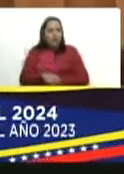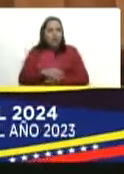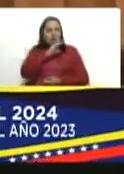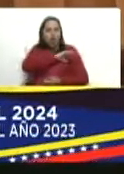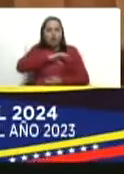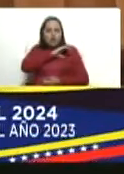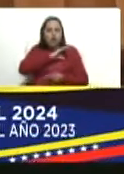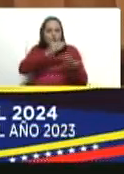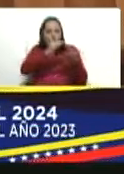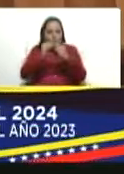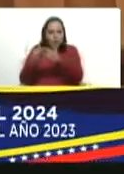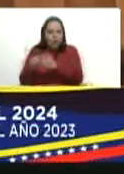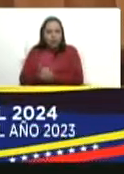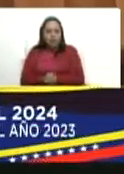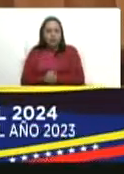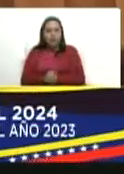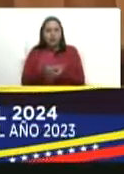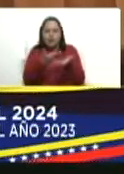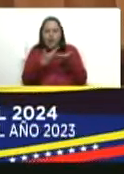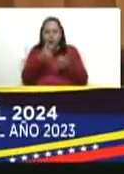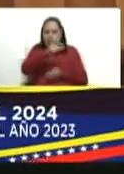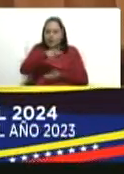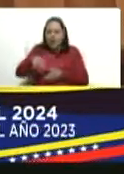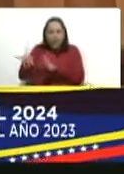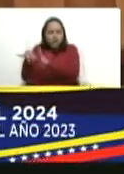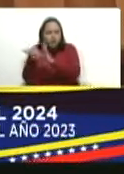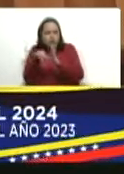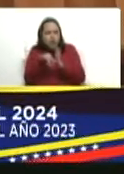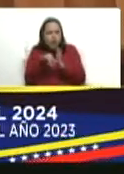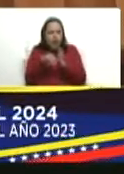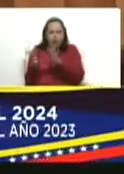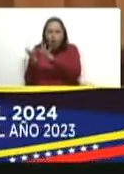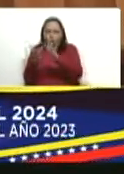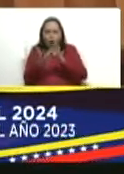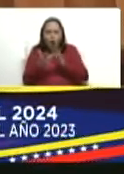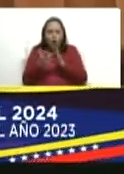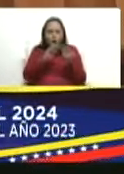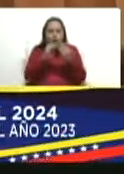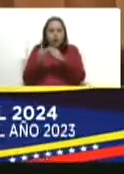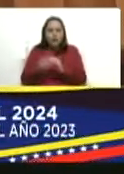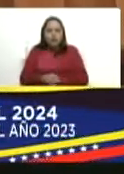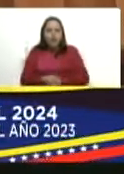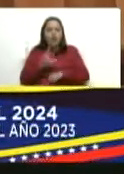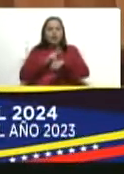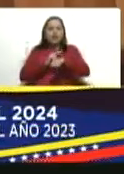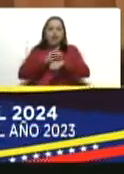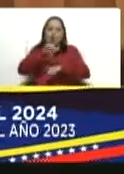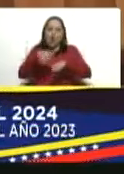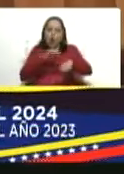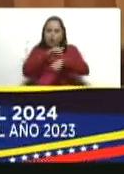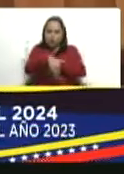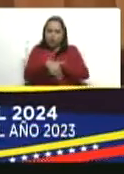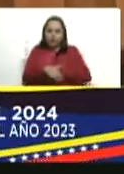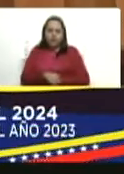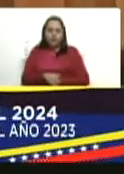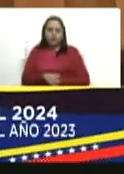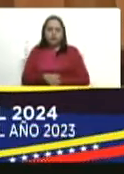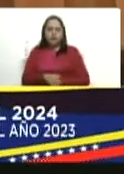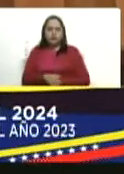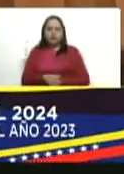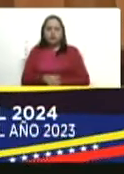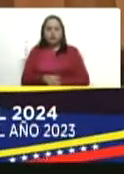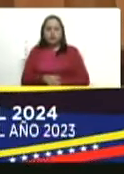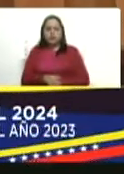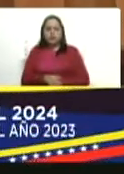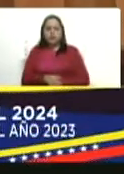comunales, que me ha llegado de los vecinos, de las vecinas. Doctor Jorge Rodríguez, doctora